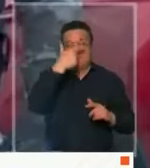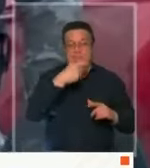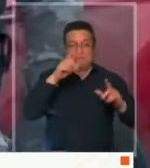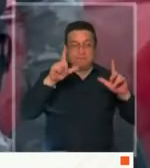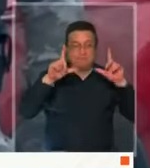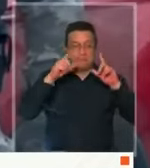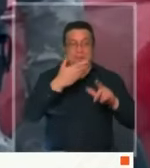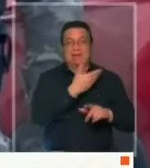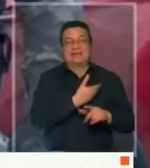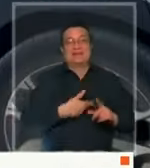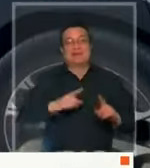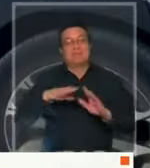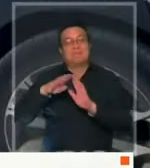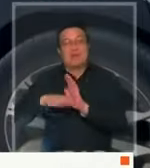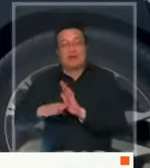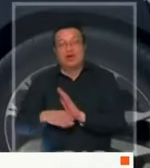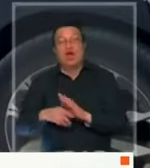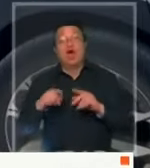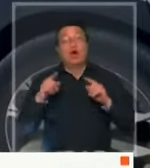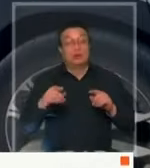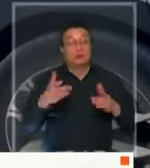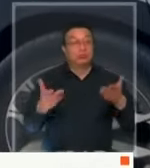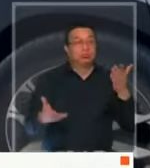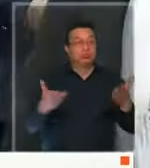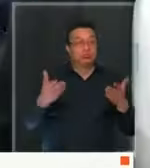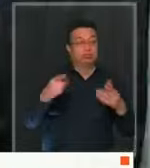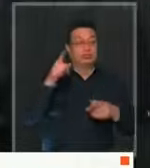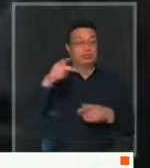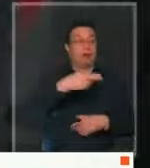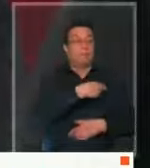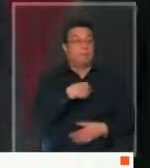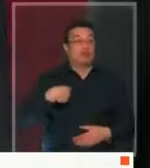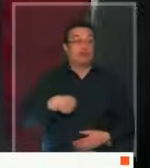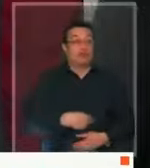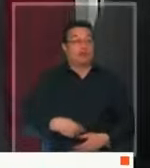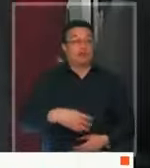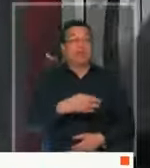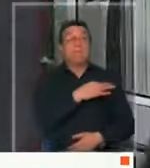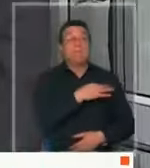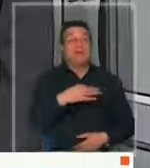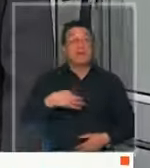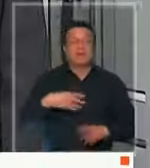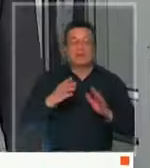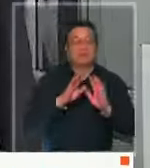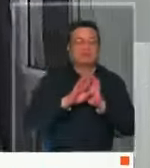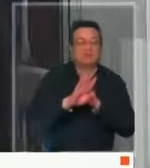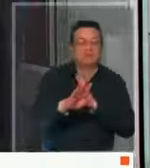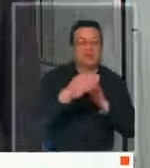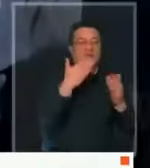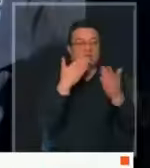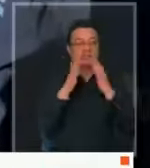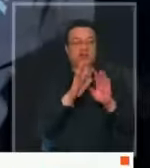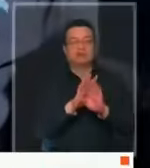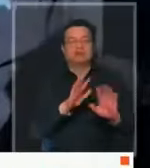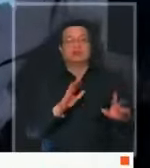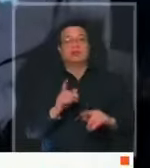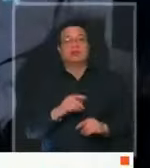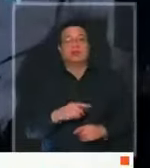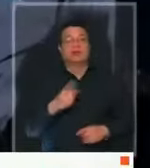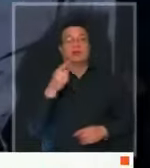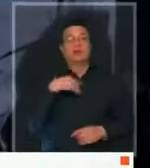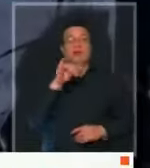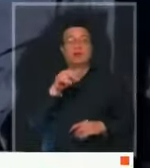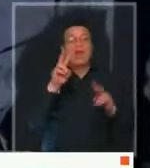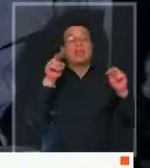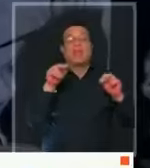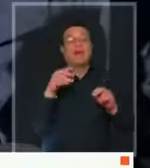medio del balance de un operativo policial en Pozo Almonte, la ministra Toá tomó distancia del debate con esta frase. Tan anecdótico ese